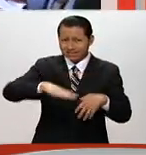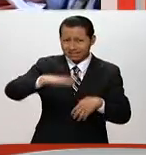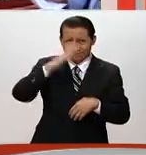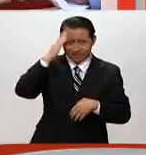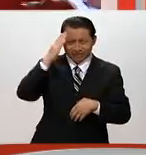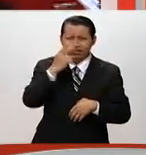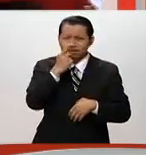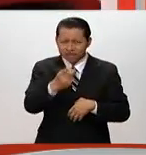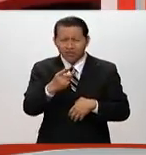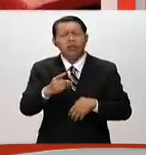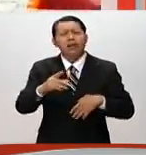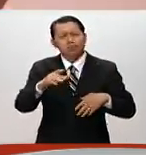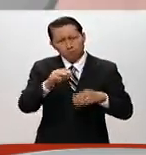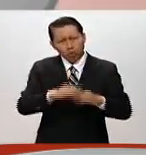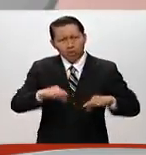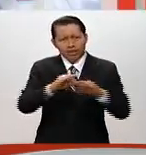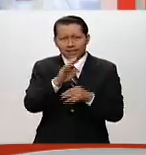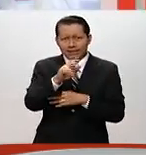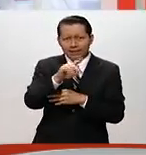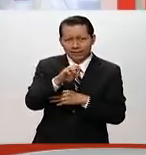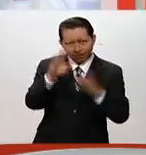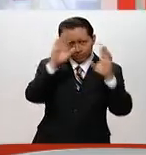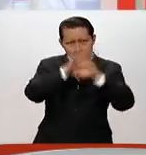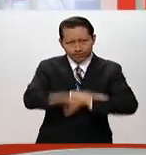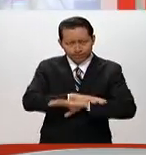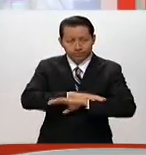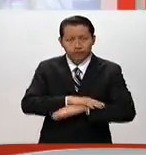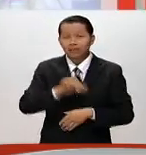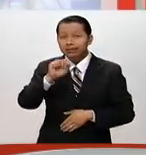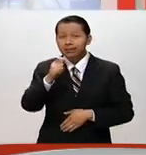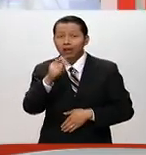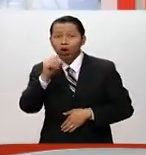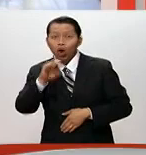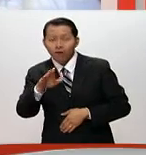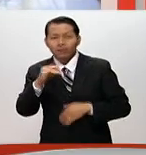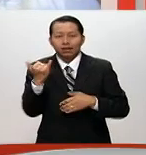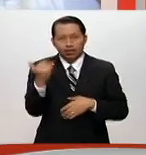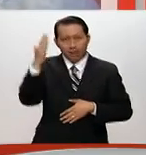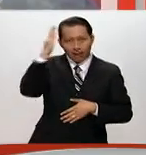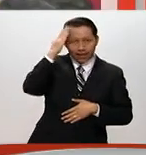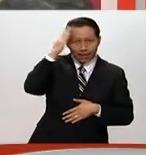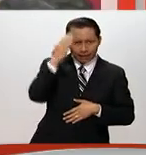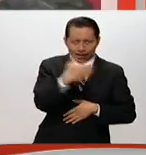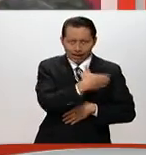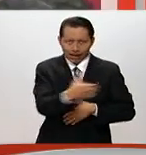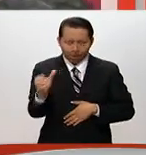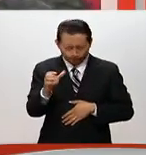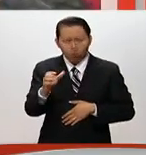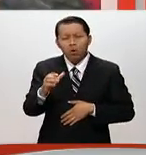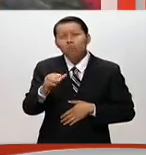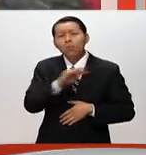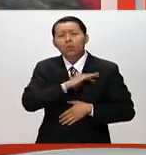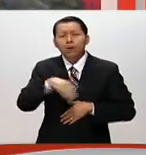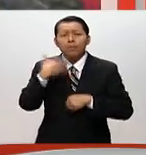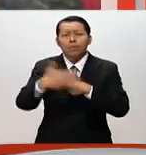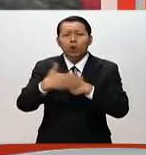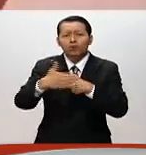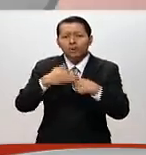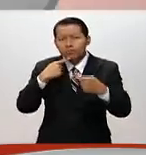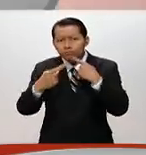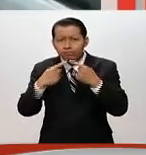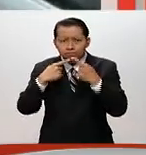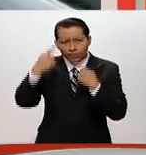magisterial por la vía del diálogo. Gobernación y líderes campesinos acuerdan mesas de trabajo para dar solución a sus